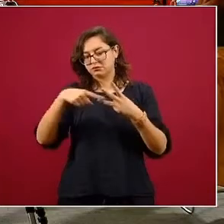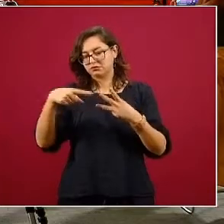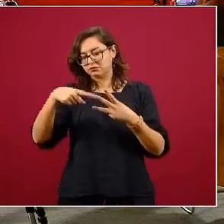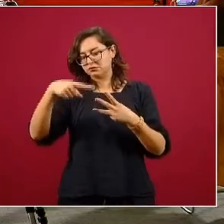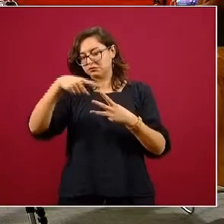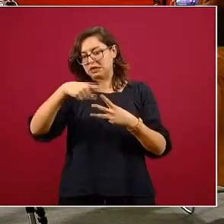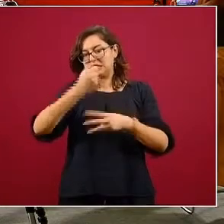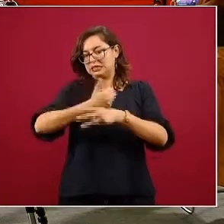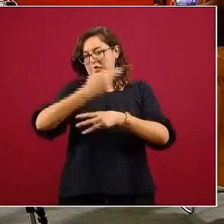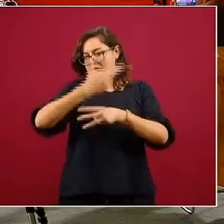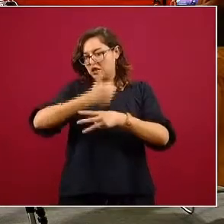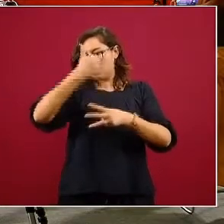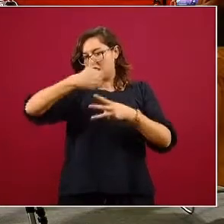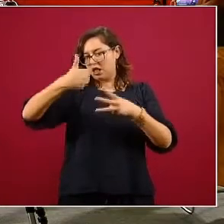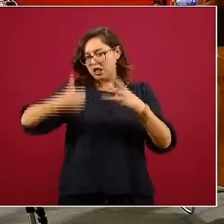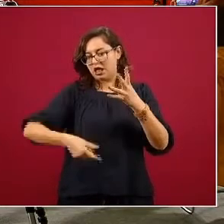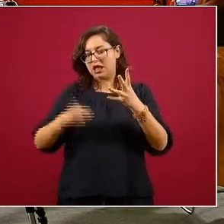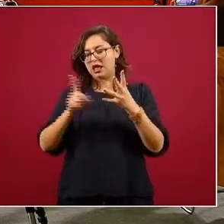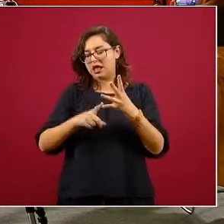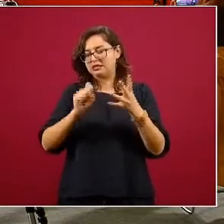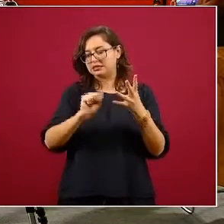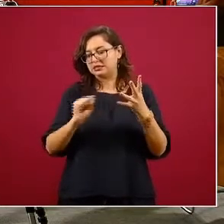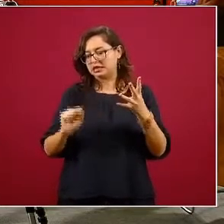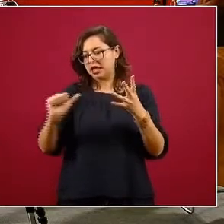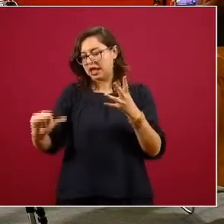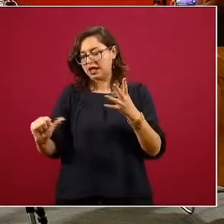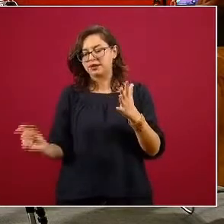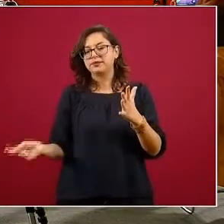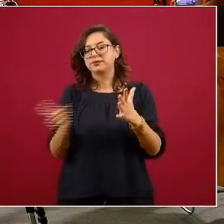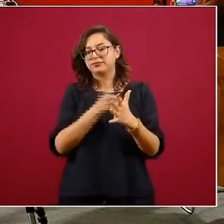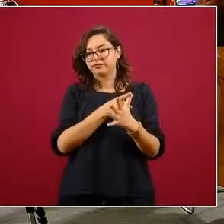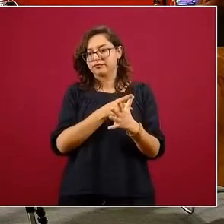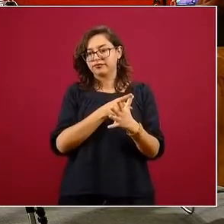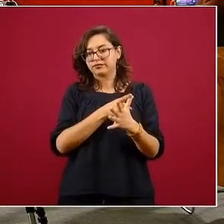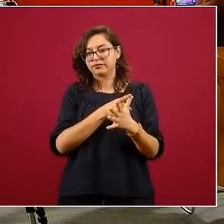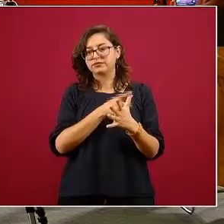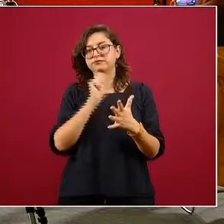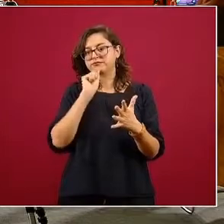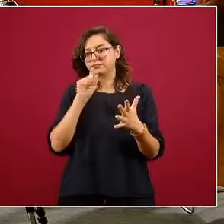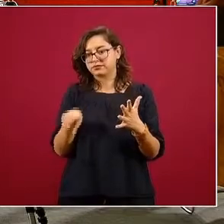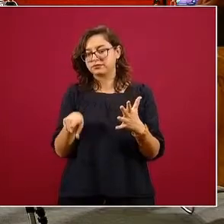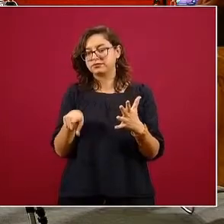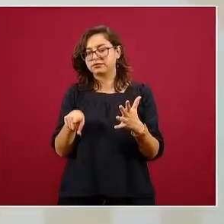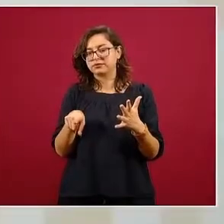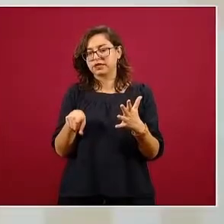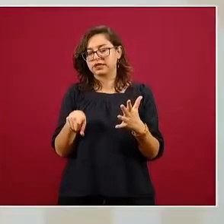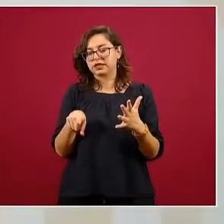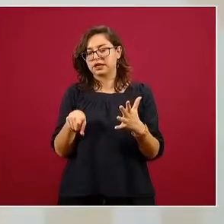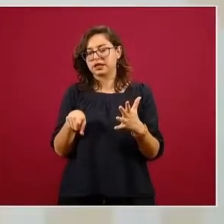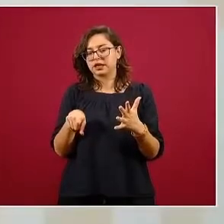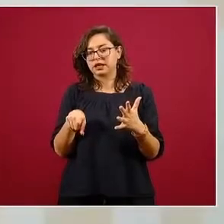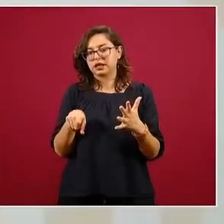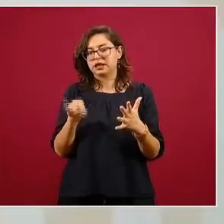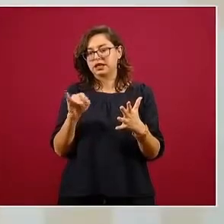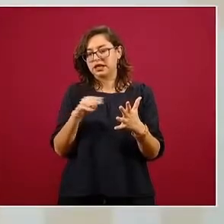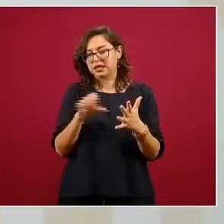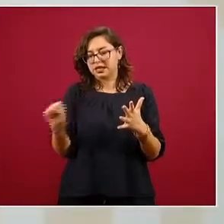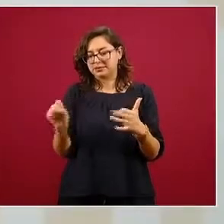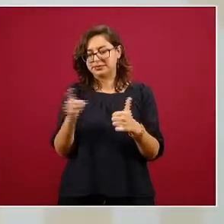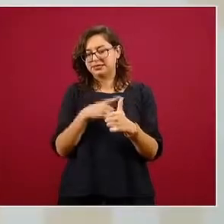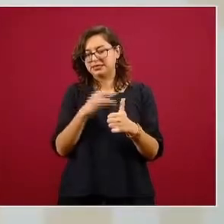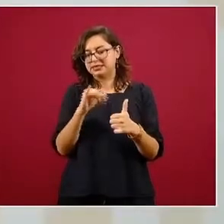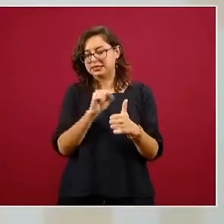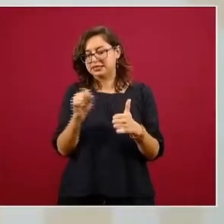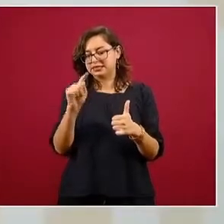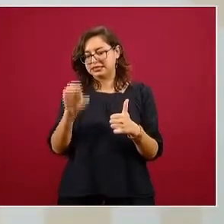Alcalde, la Secretaría de Salud, y por supuesto está en la lista el secretario Alcocer, el IMSS, el